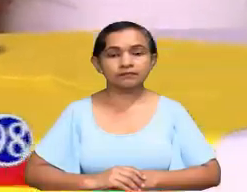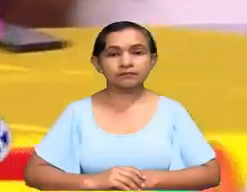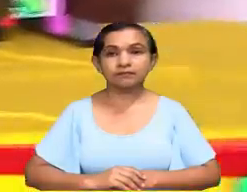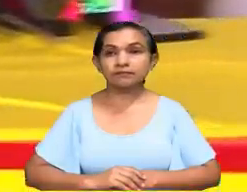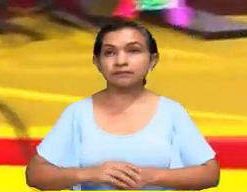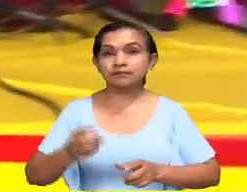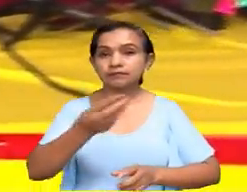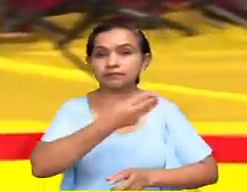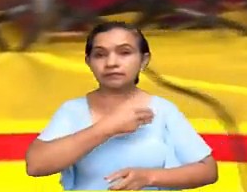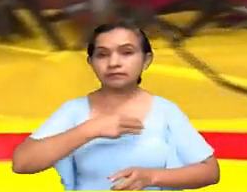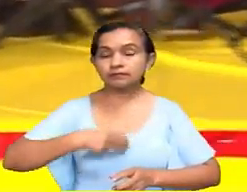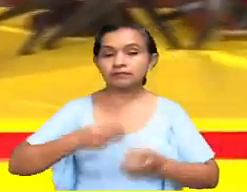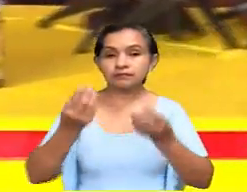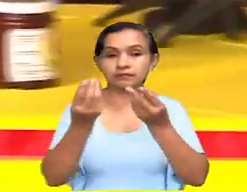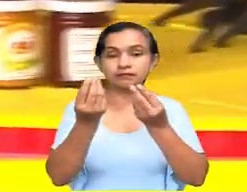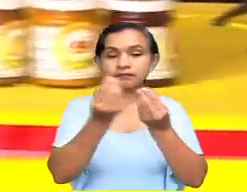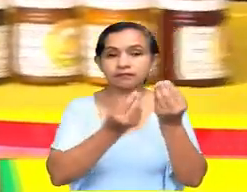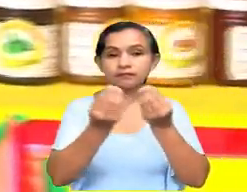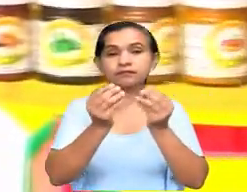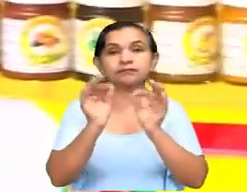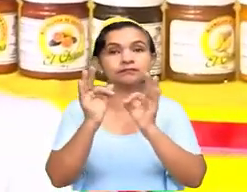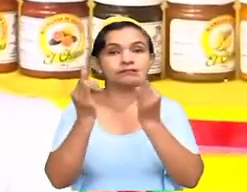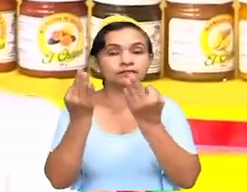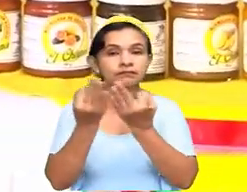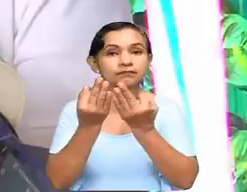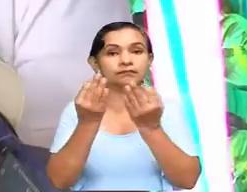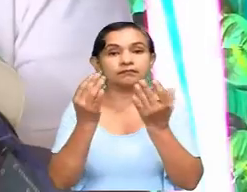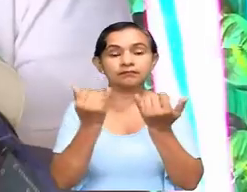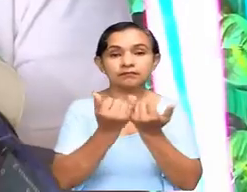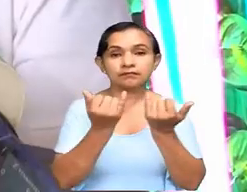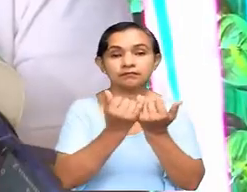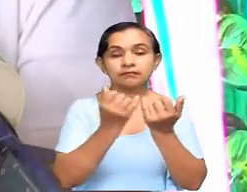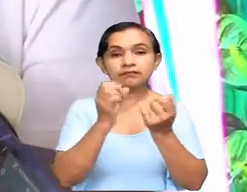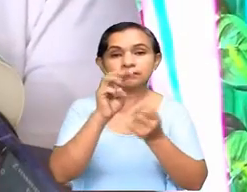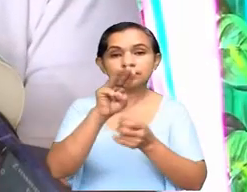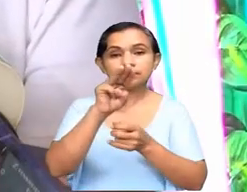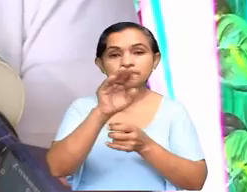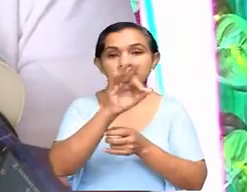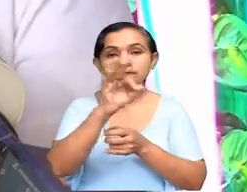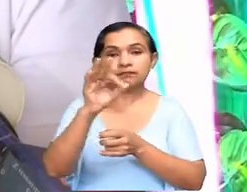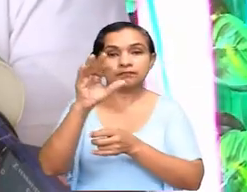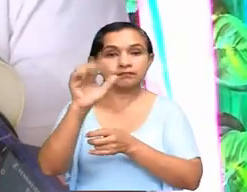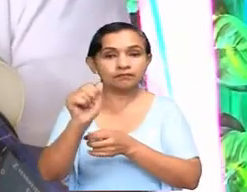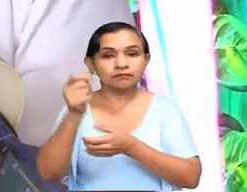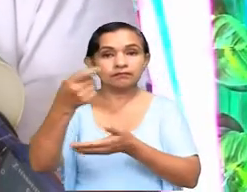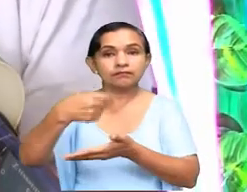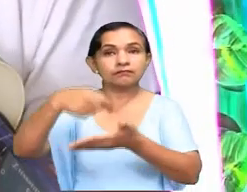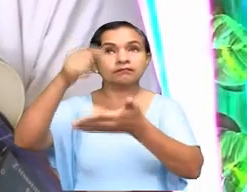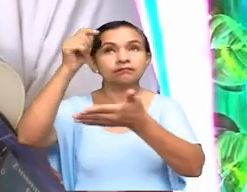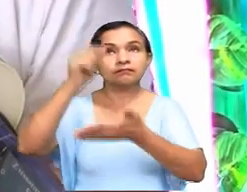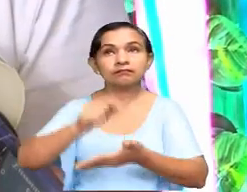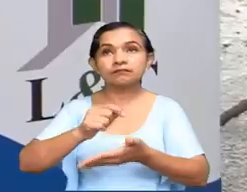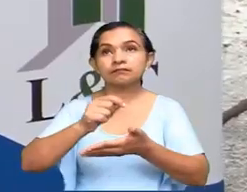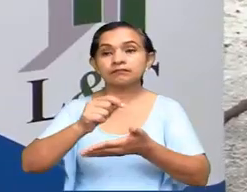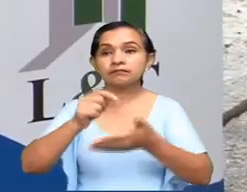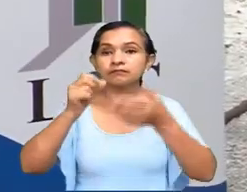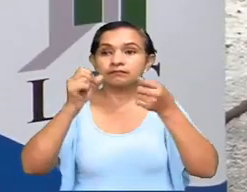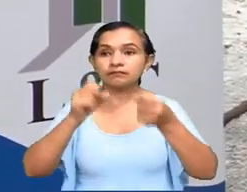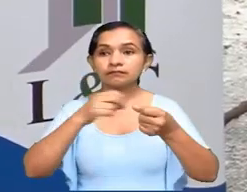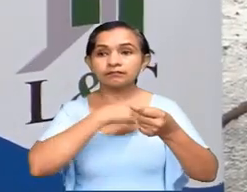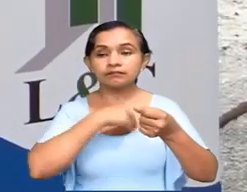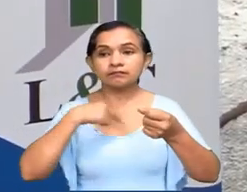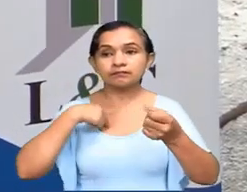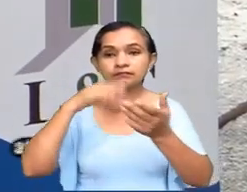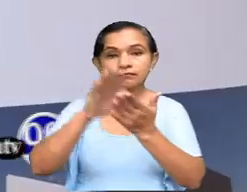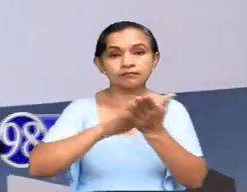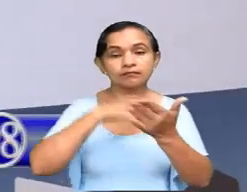El Ministerio de la Economía Familiar, Comunitaria, Cooperativa y Asociativa MEFCA y la firma constructora LNC presentaron un programa